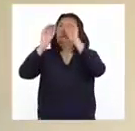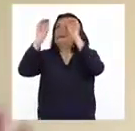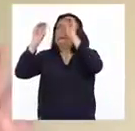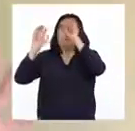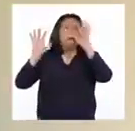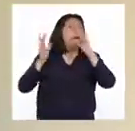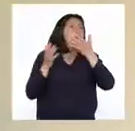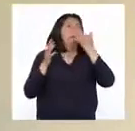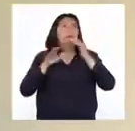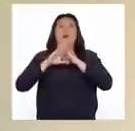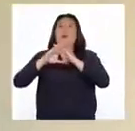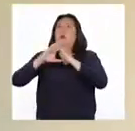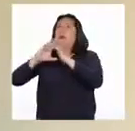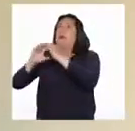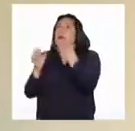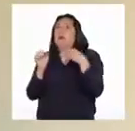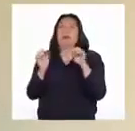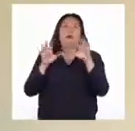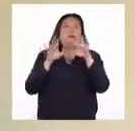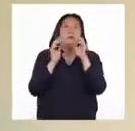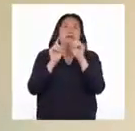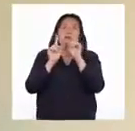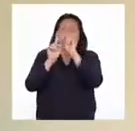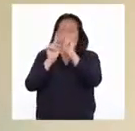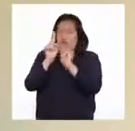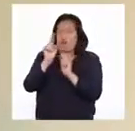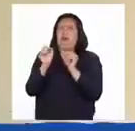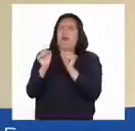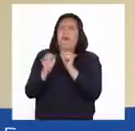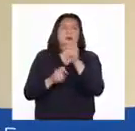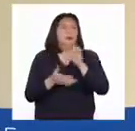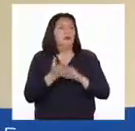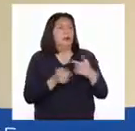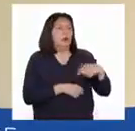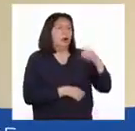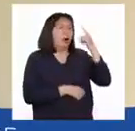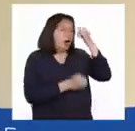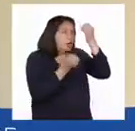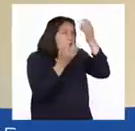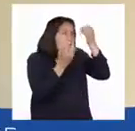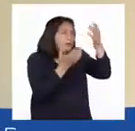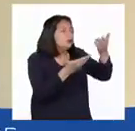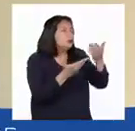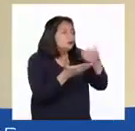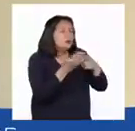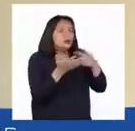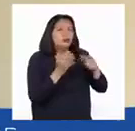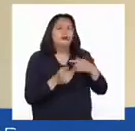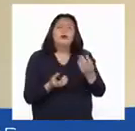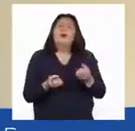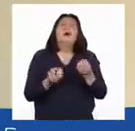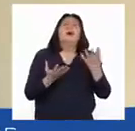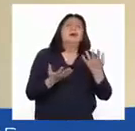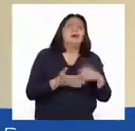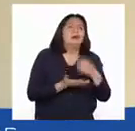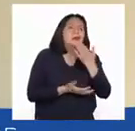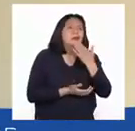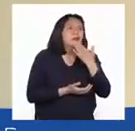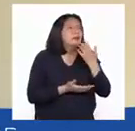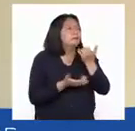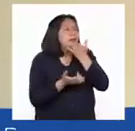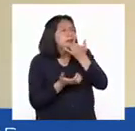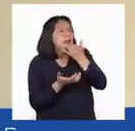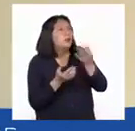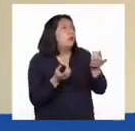mejor preparadas para enfrentar la temporada de bajas temperaturas. Mantengámonos informados con los pronósticos y avisos de la